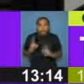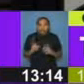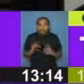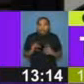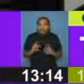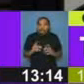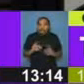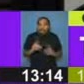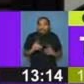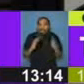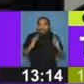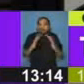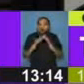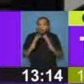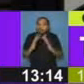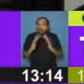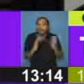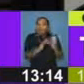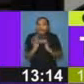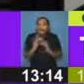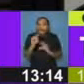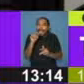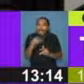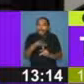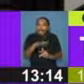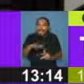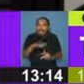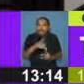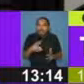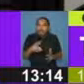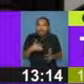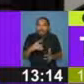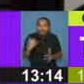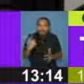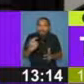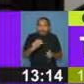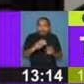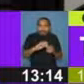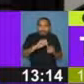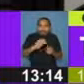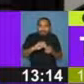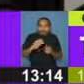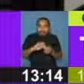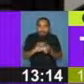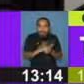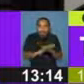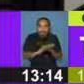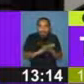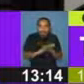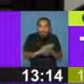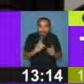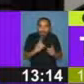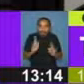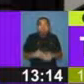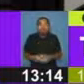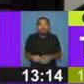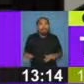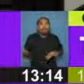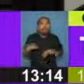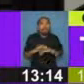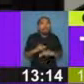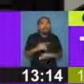reparando dos Iglesias allí en cochinoca y habíamos hecho el compromiso También como decía la